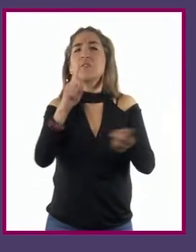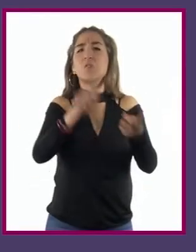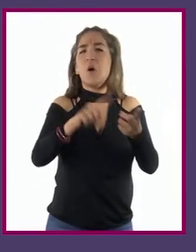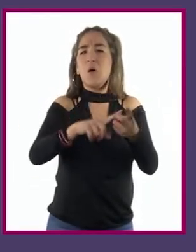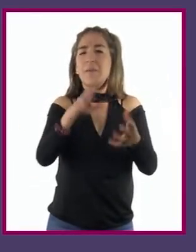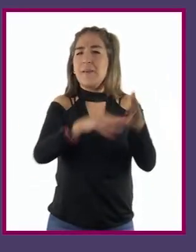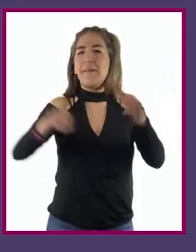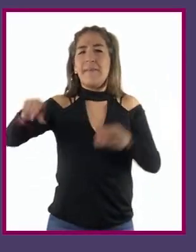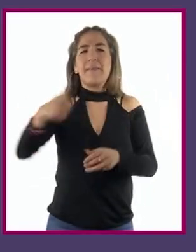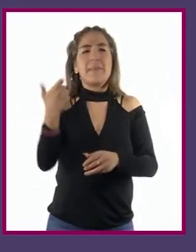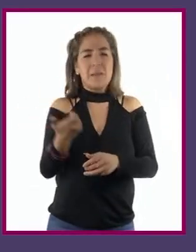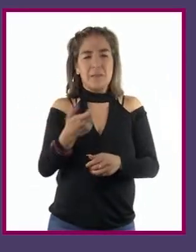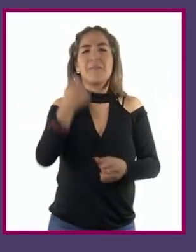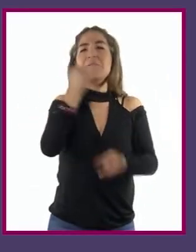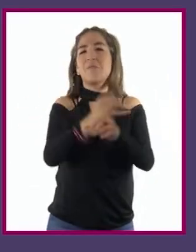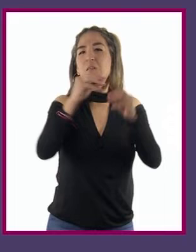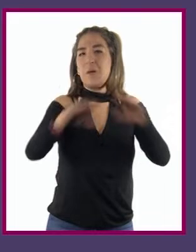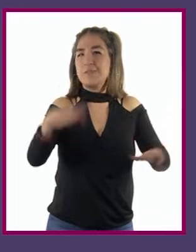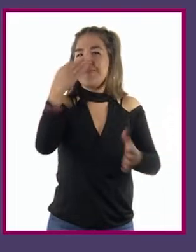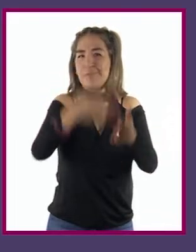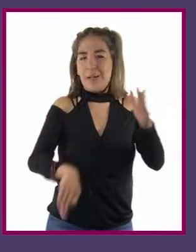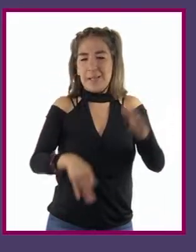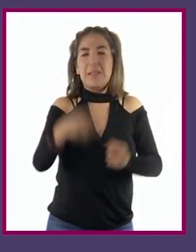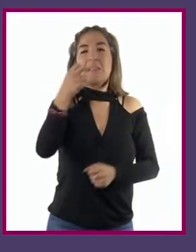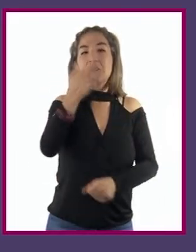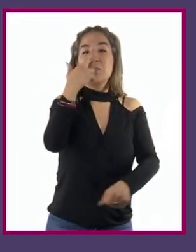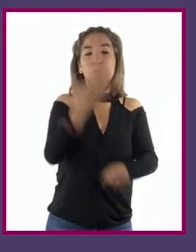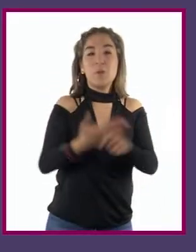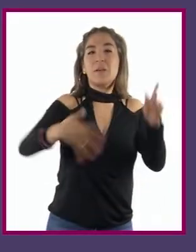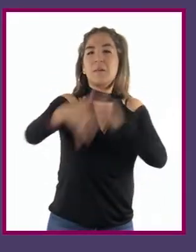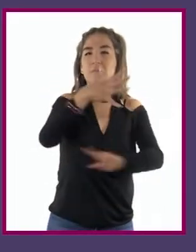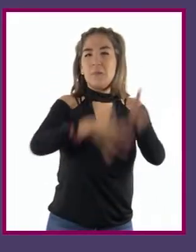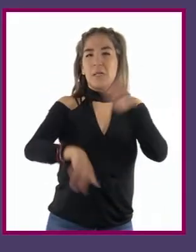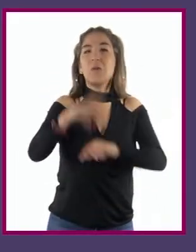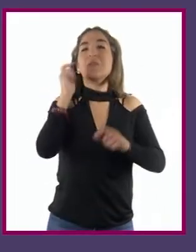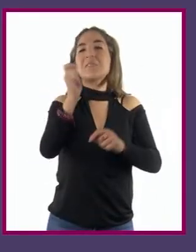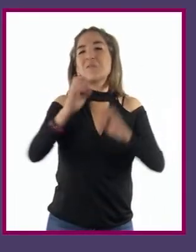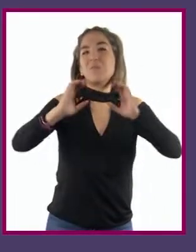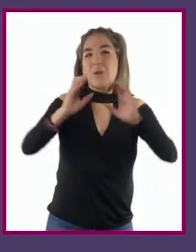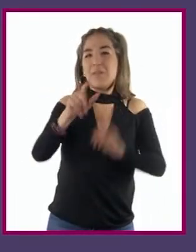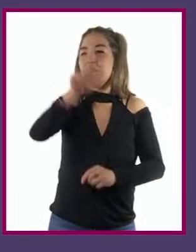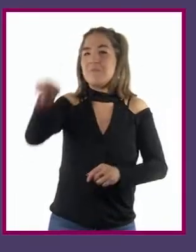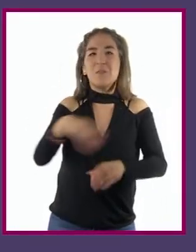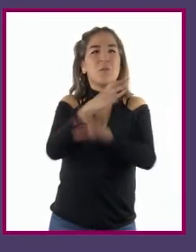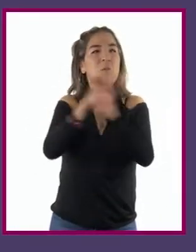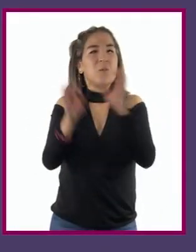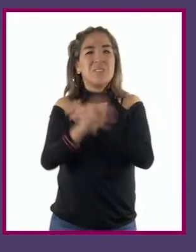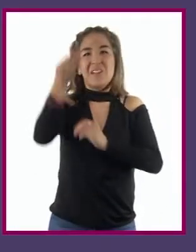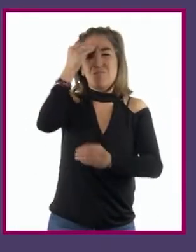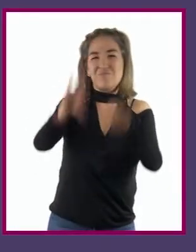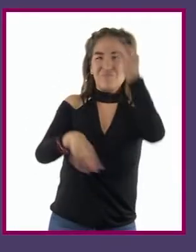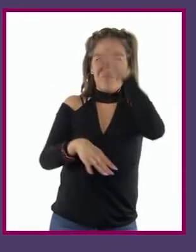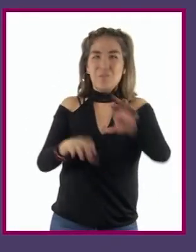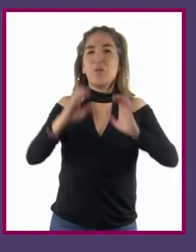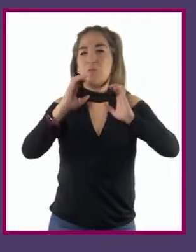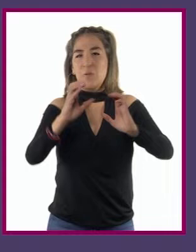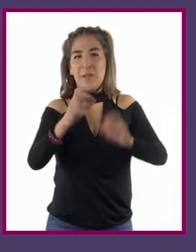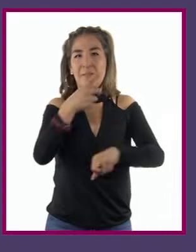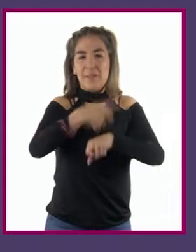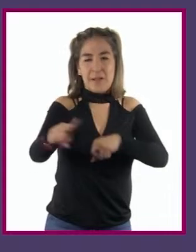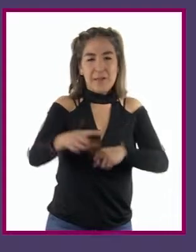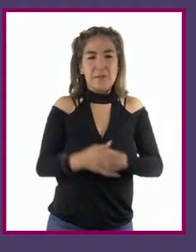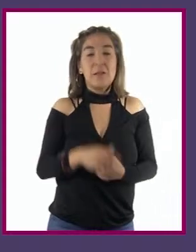cuenta. Y responsabilidad civil, como causar daños al patrimonio público. Los servidores públicos que no